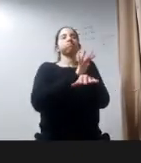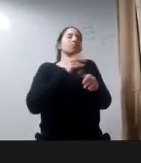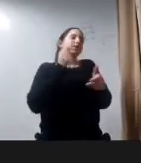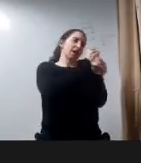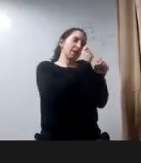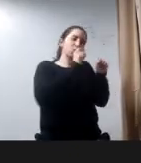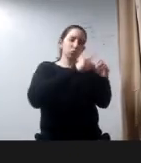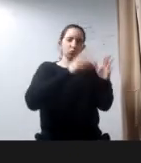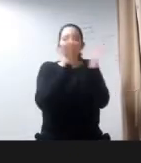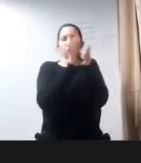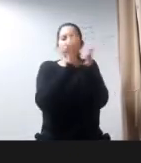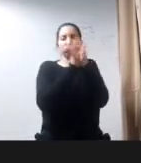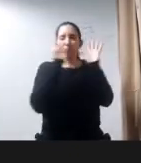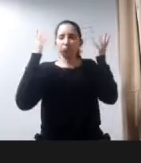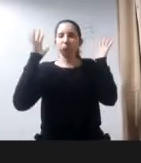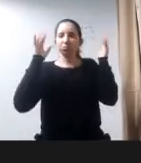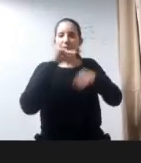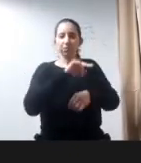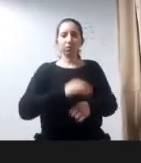pandemia.